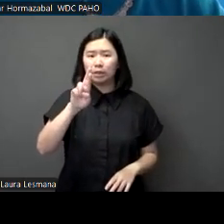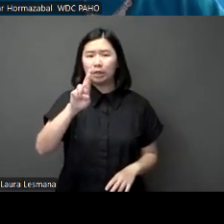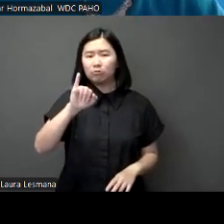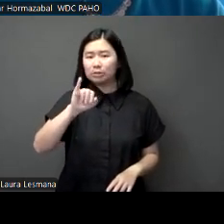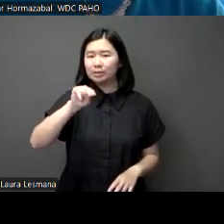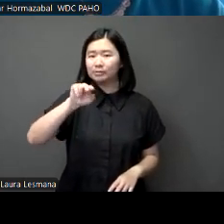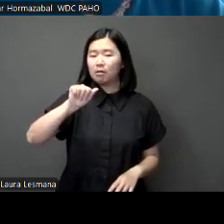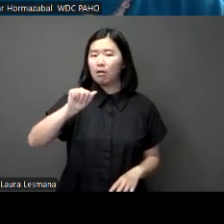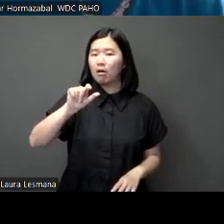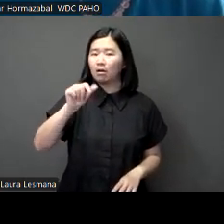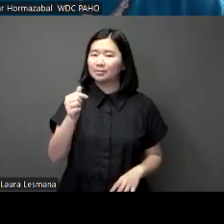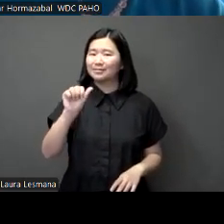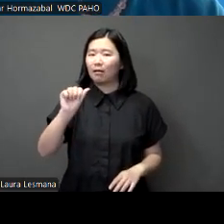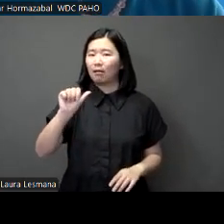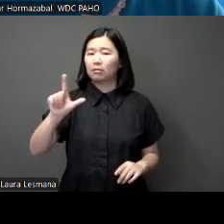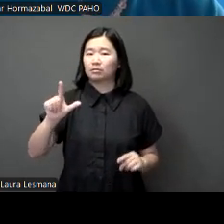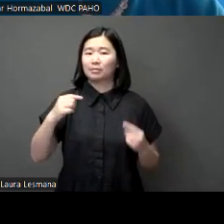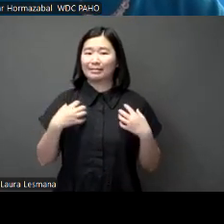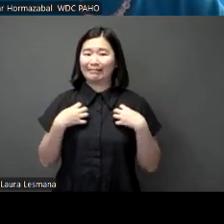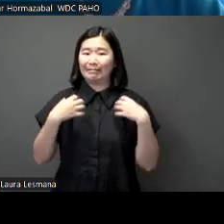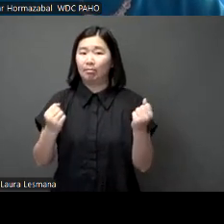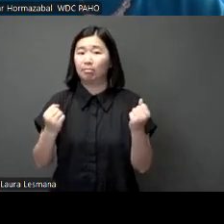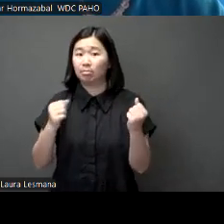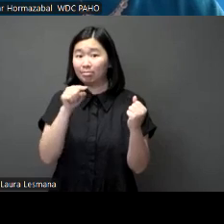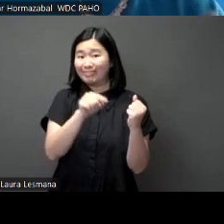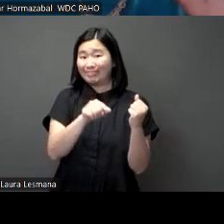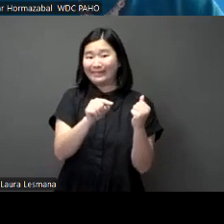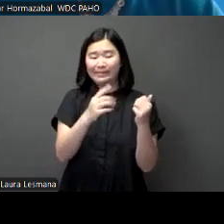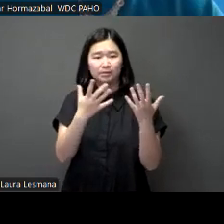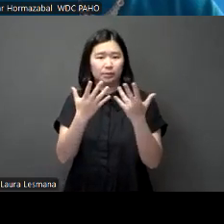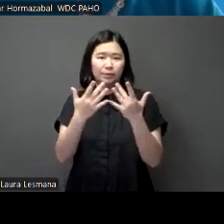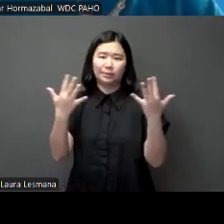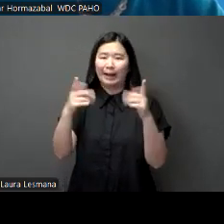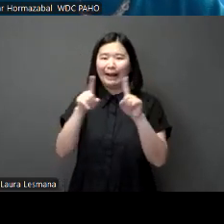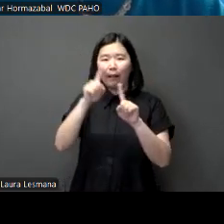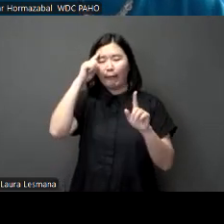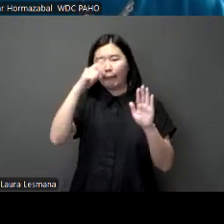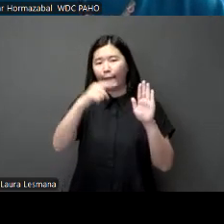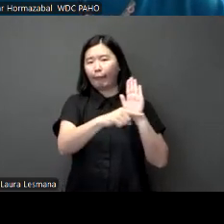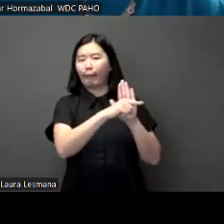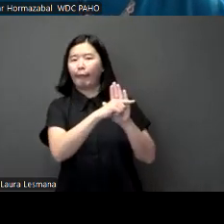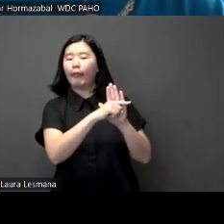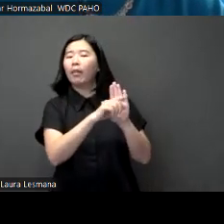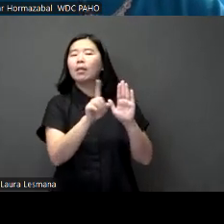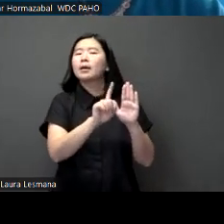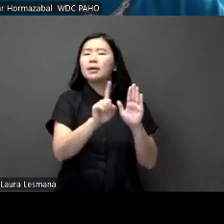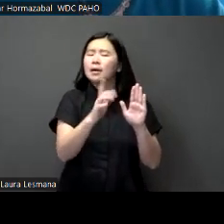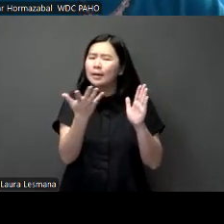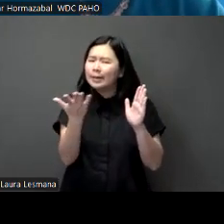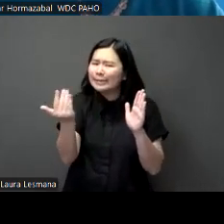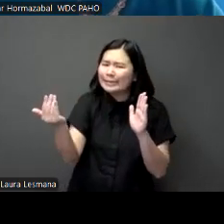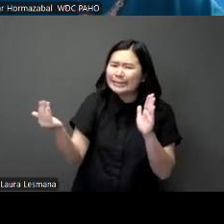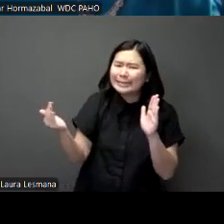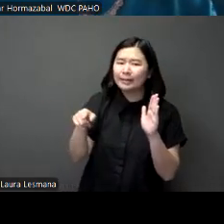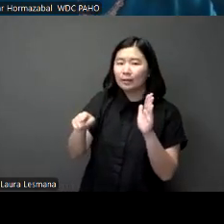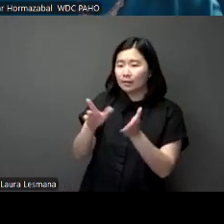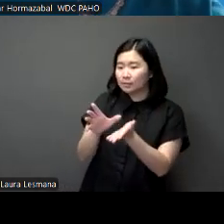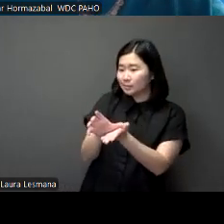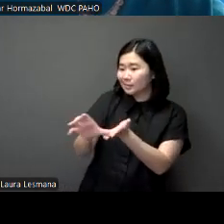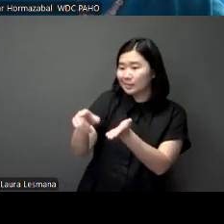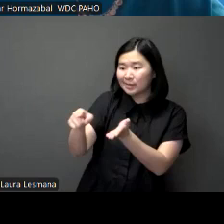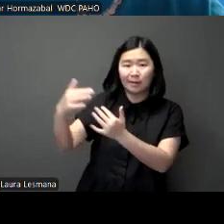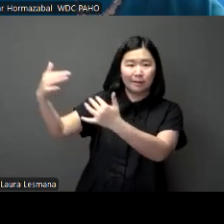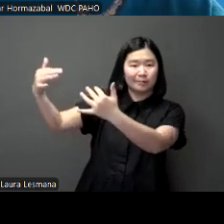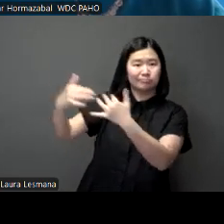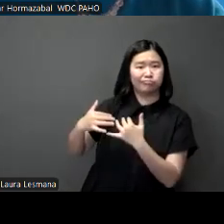eran programas, que se evaluaron y se trabajaron, vean cómo la estrategia poblacional y los entornos era una puerta de entrada